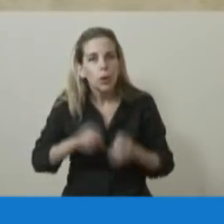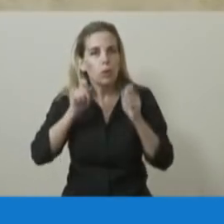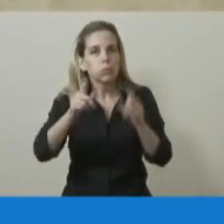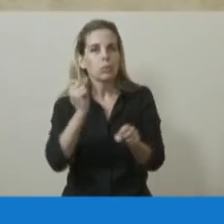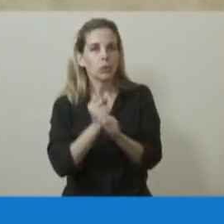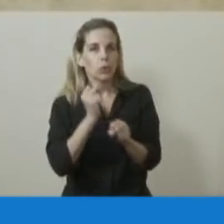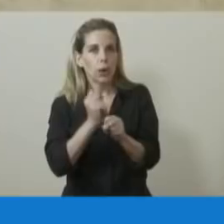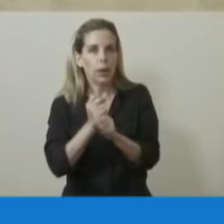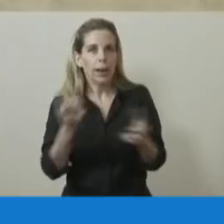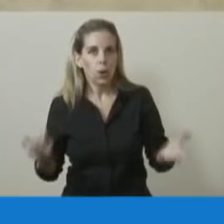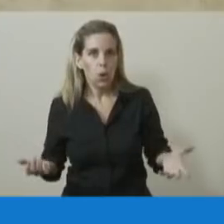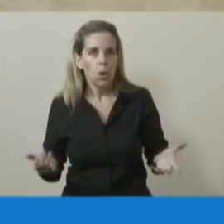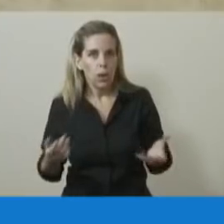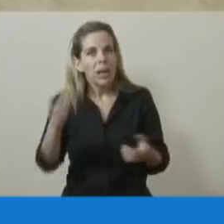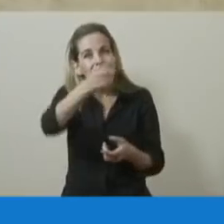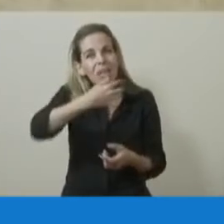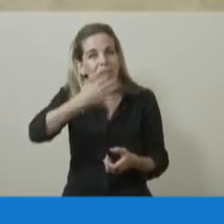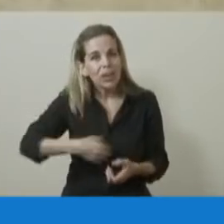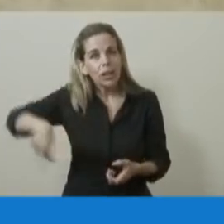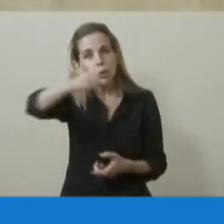Y no saben cuánto ayudaron, ¿eh?